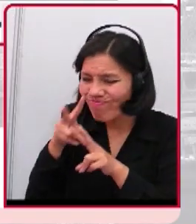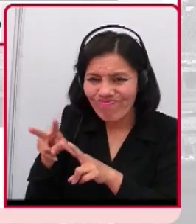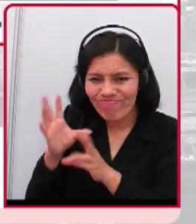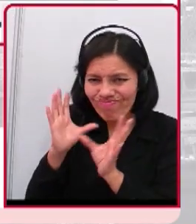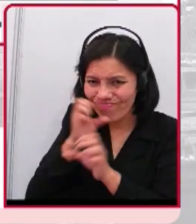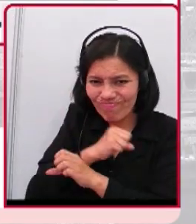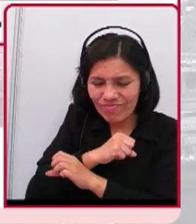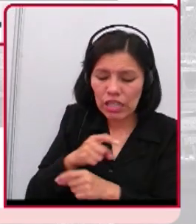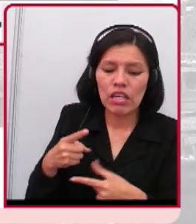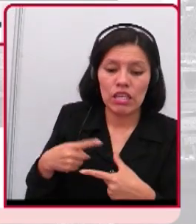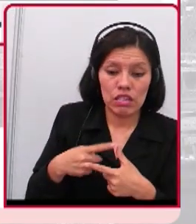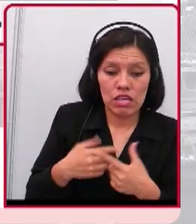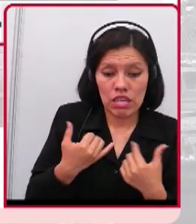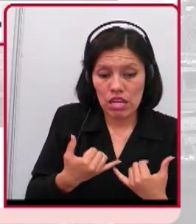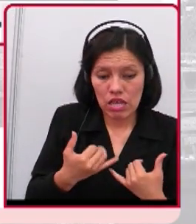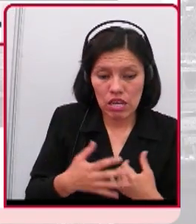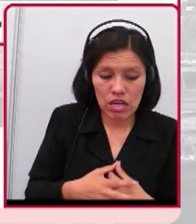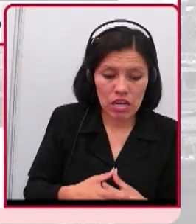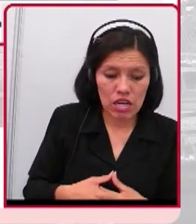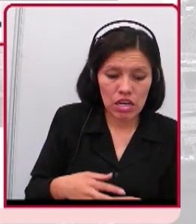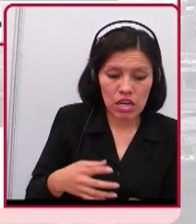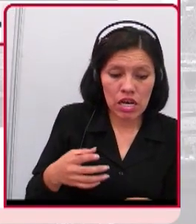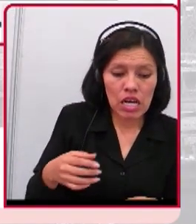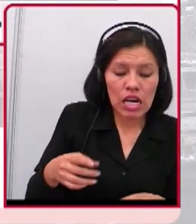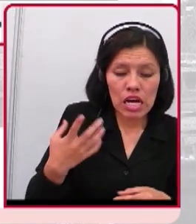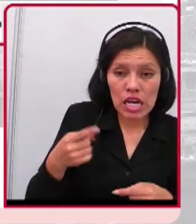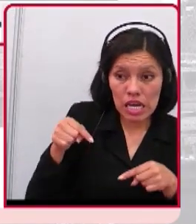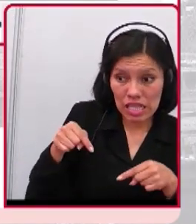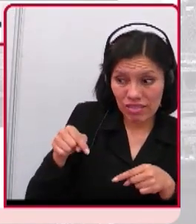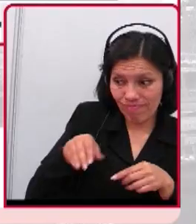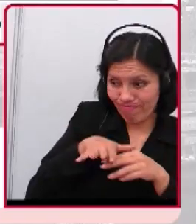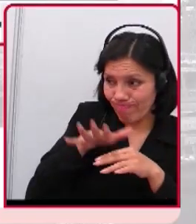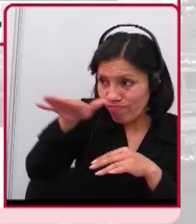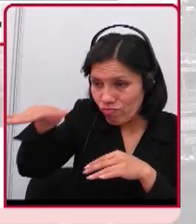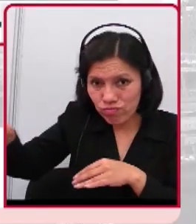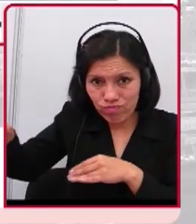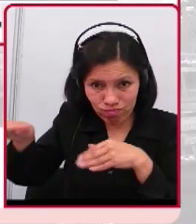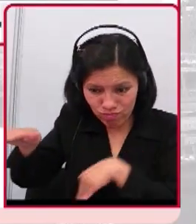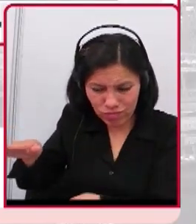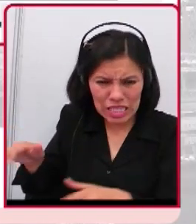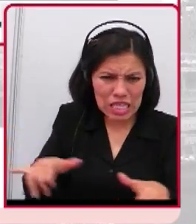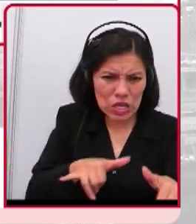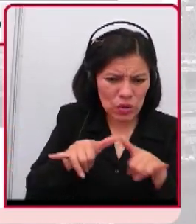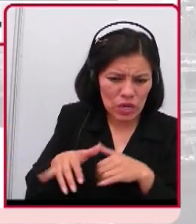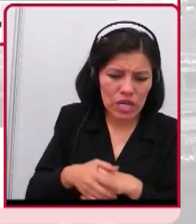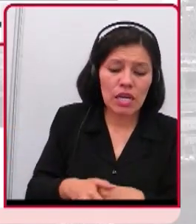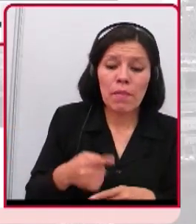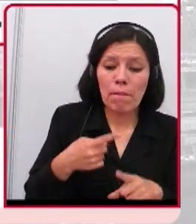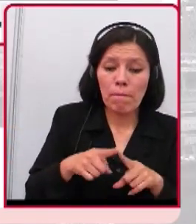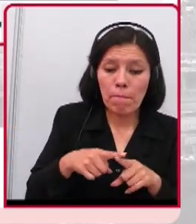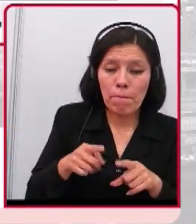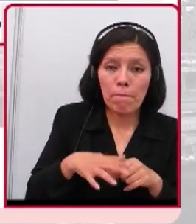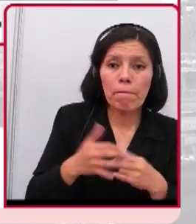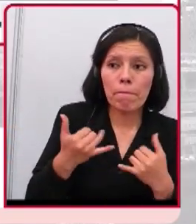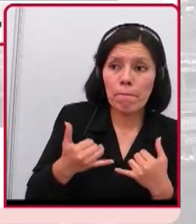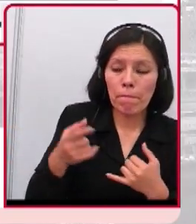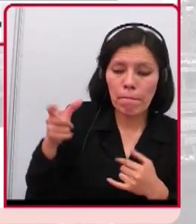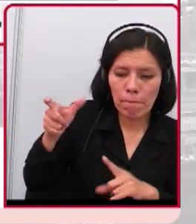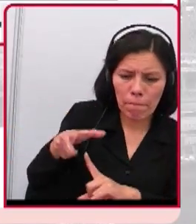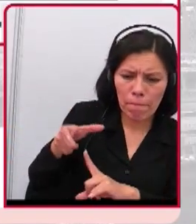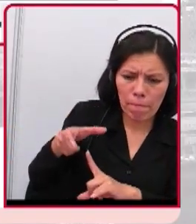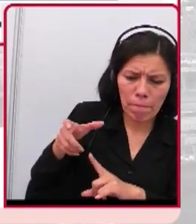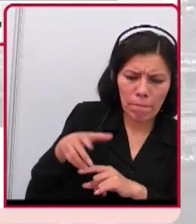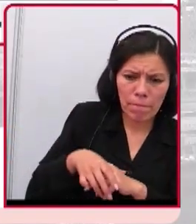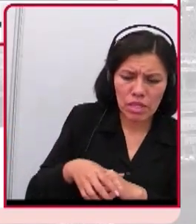sistema experto intenta llevar el flujo del underflow también hacia un decremento considerable, calculado en base a un balance, y